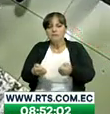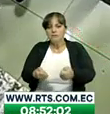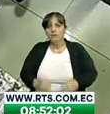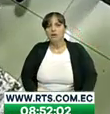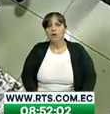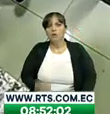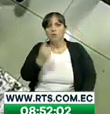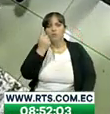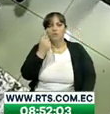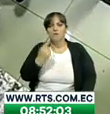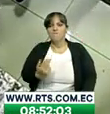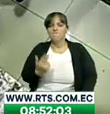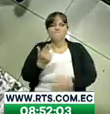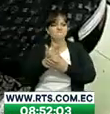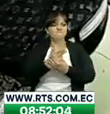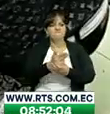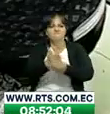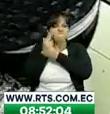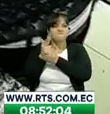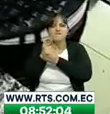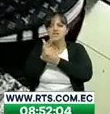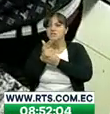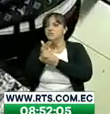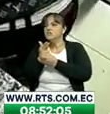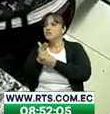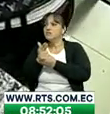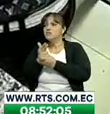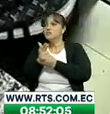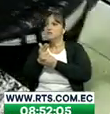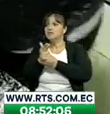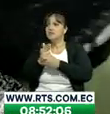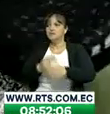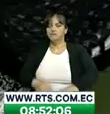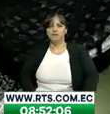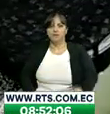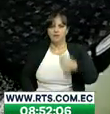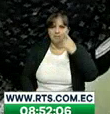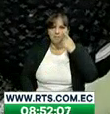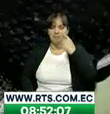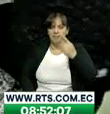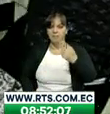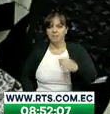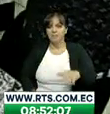y cómo se leen castilla les resultó imposible abrir aquel cajón